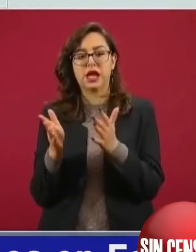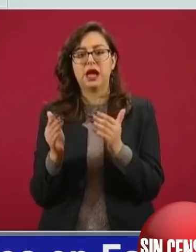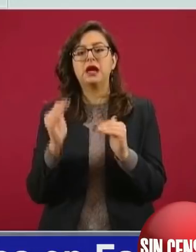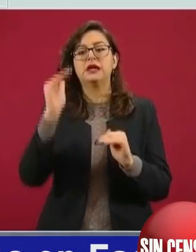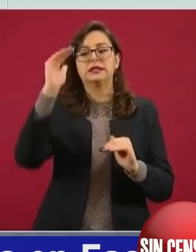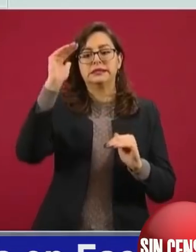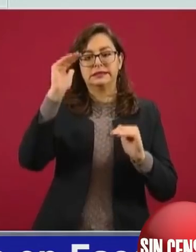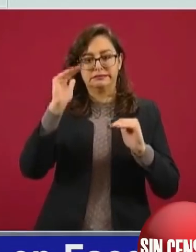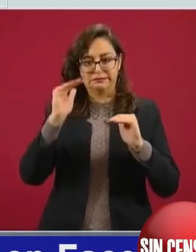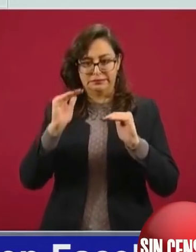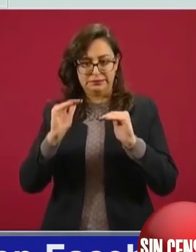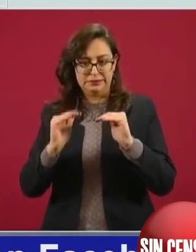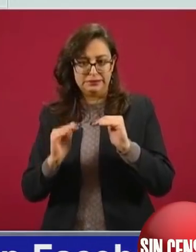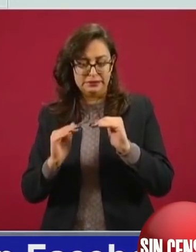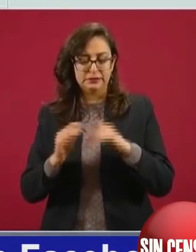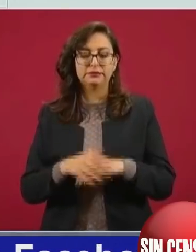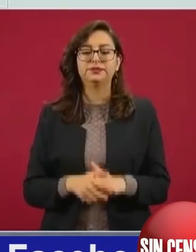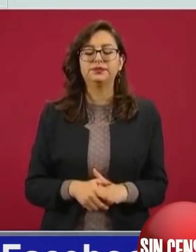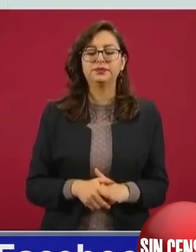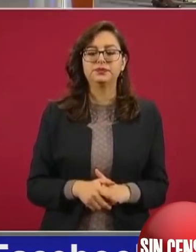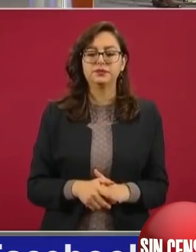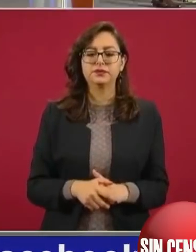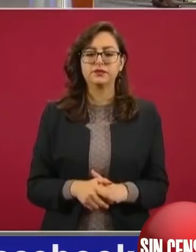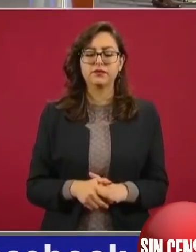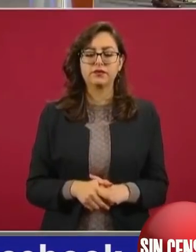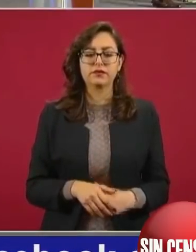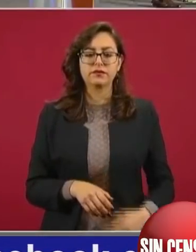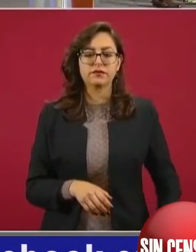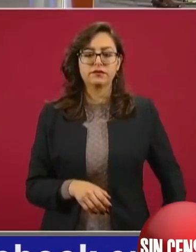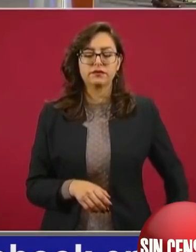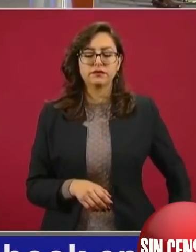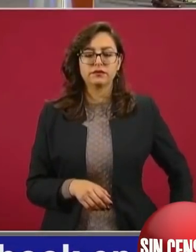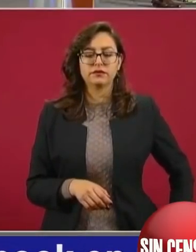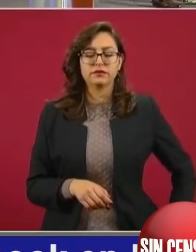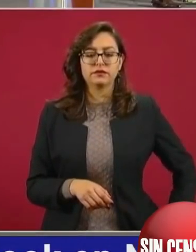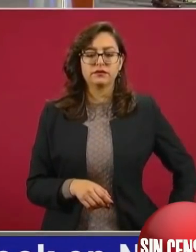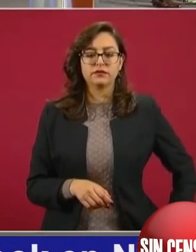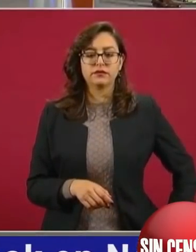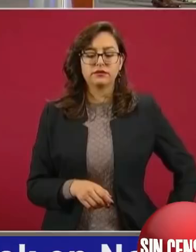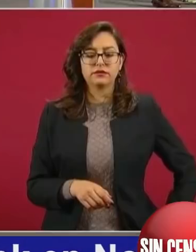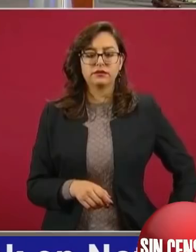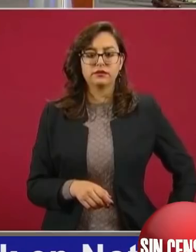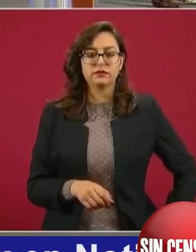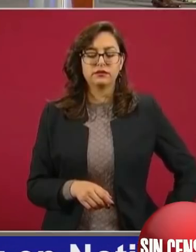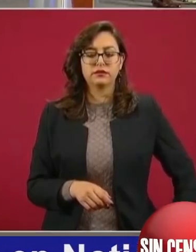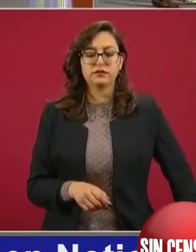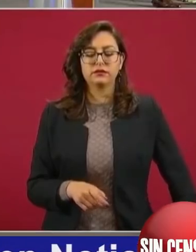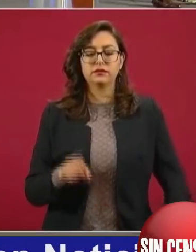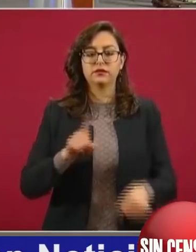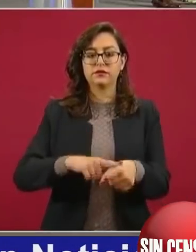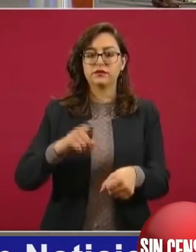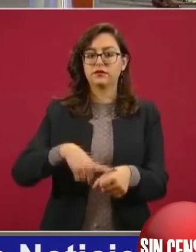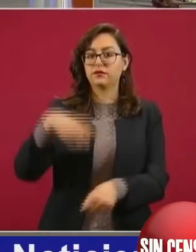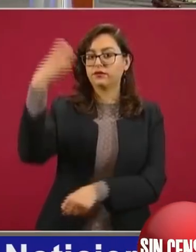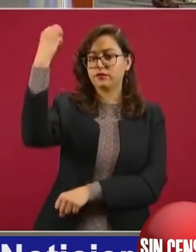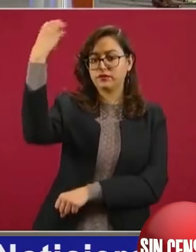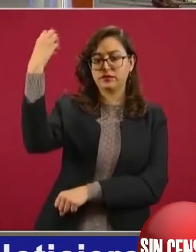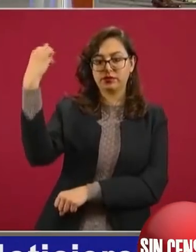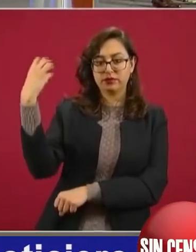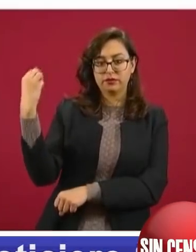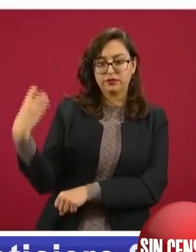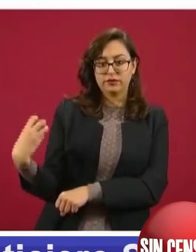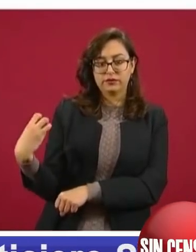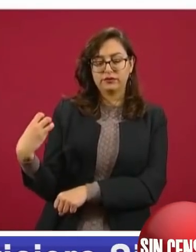regreso a la fase de descenso. La siguiente, por favor. Este es el semáforo de riesgo COVID, de acuerdo a cómo está en